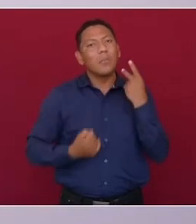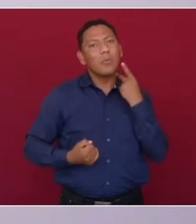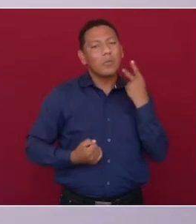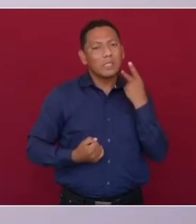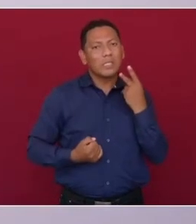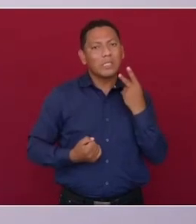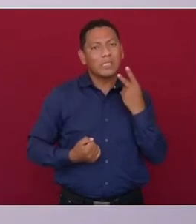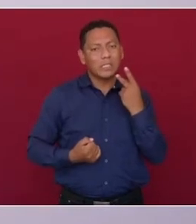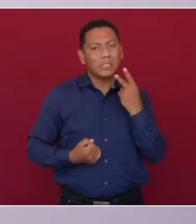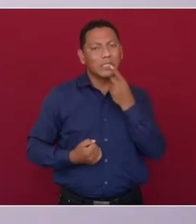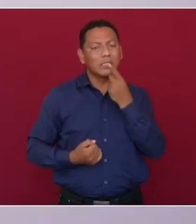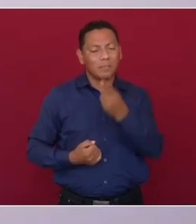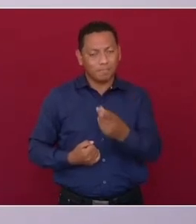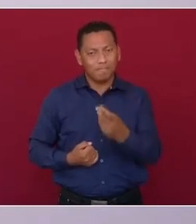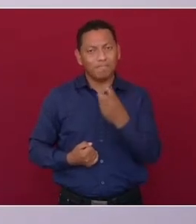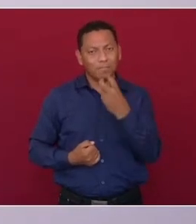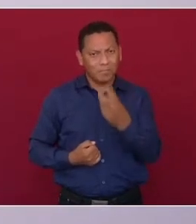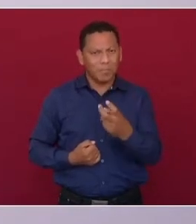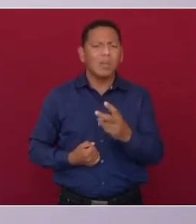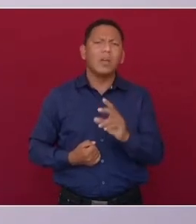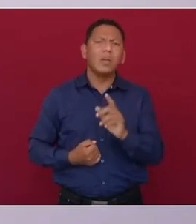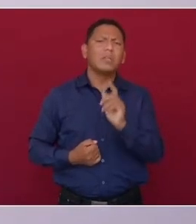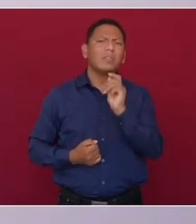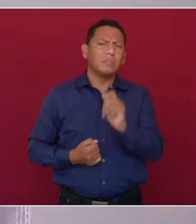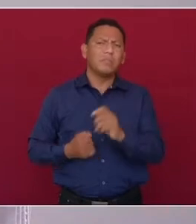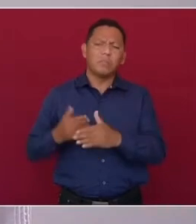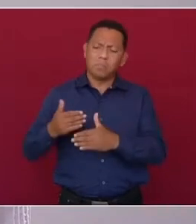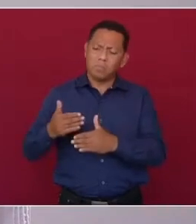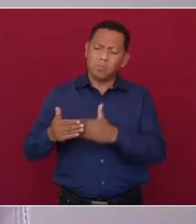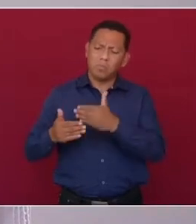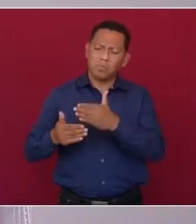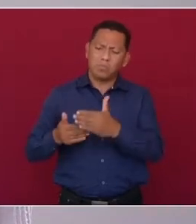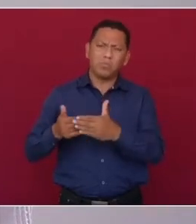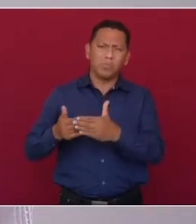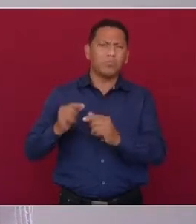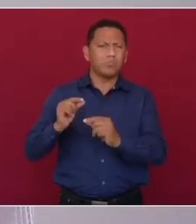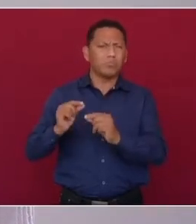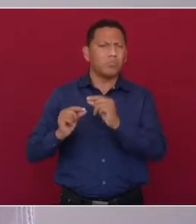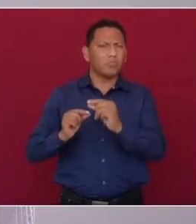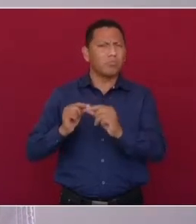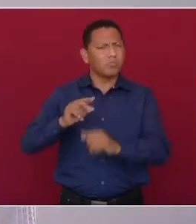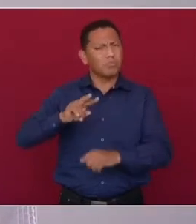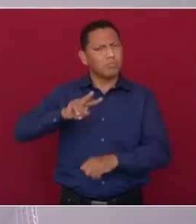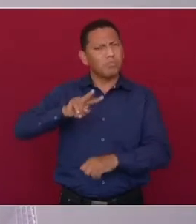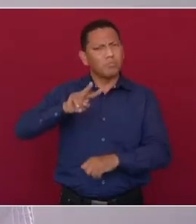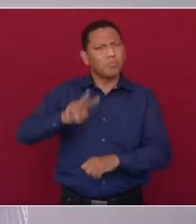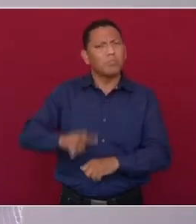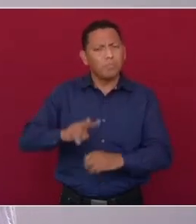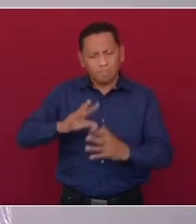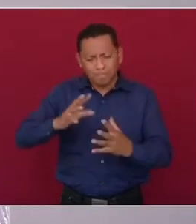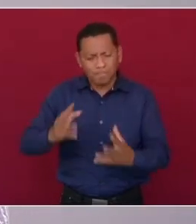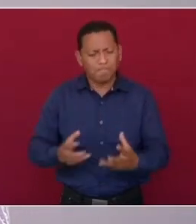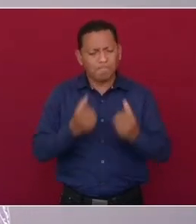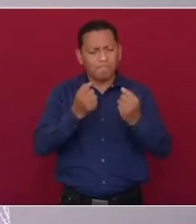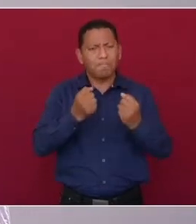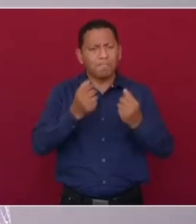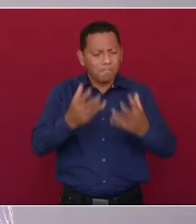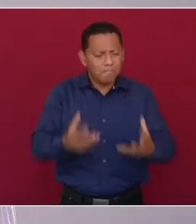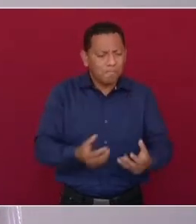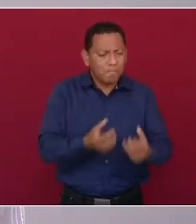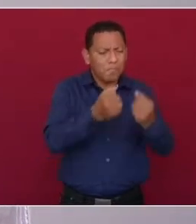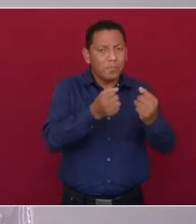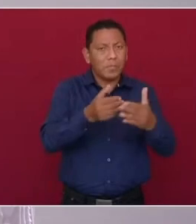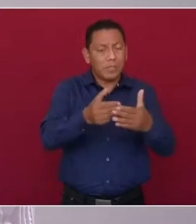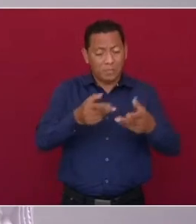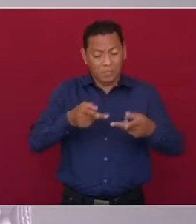general, poco a poco hemos venido recobrando la rectoría del Estado en la planeación y el desarrollo